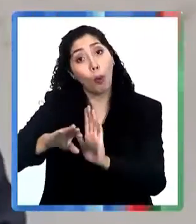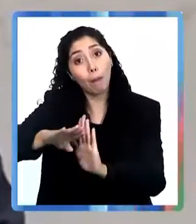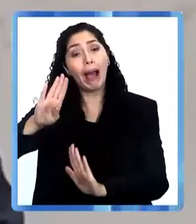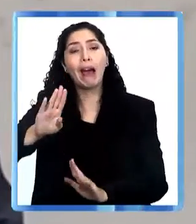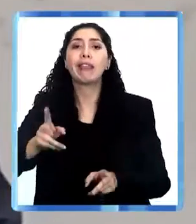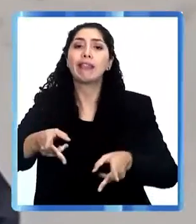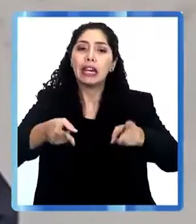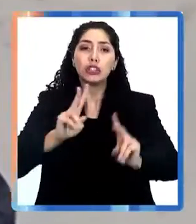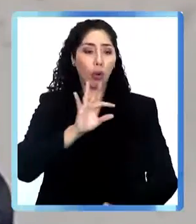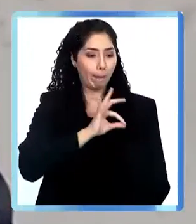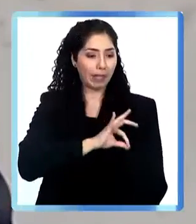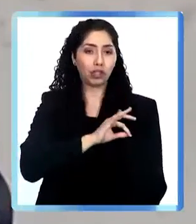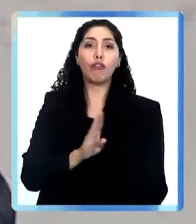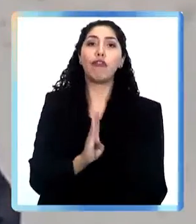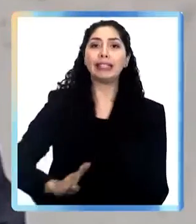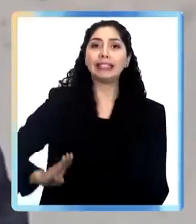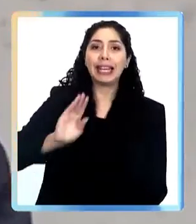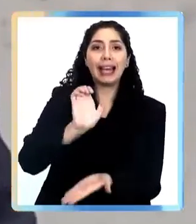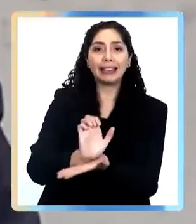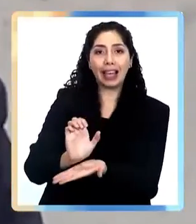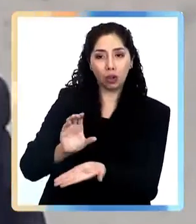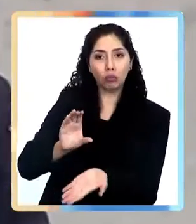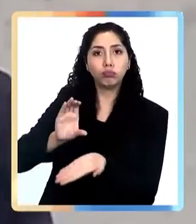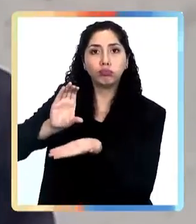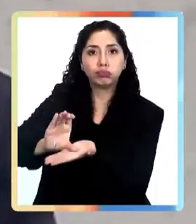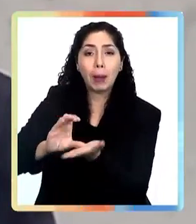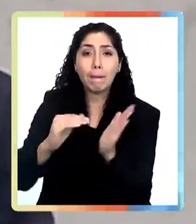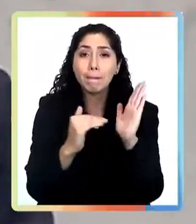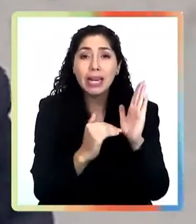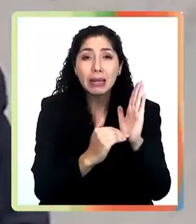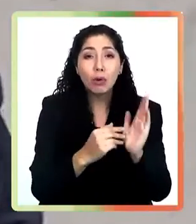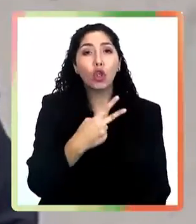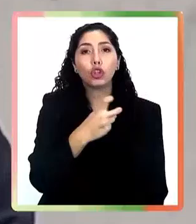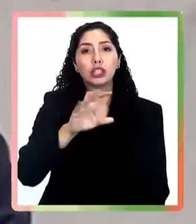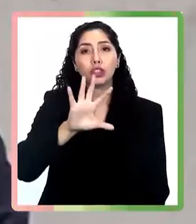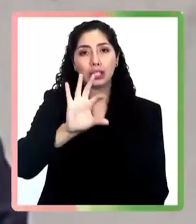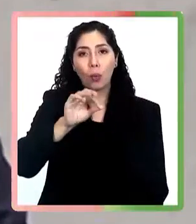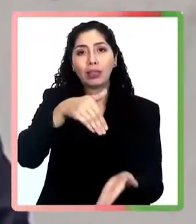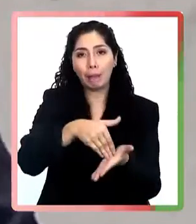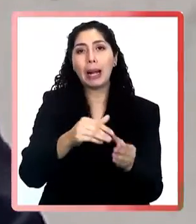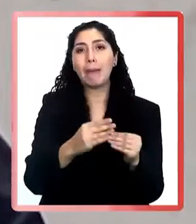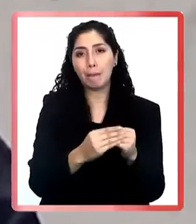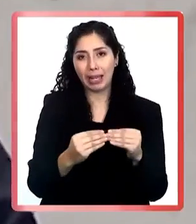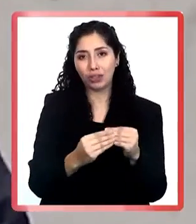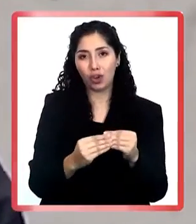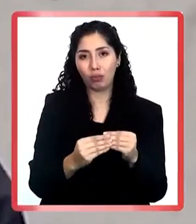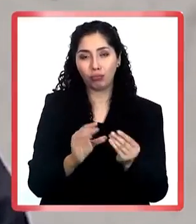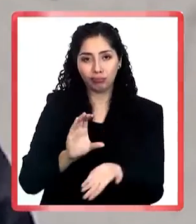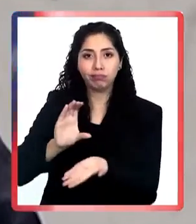derecho a una pensión básica garantizada por el estado de al menos 250 mil pesos